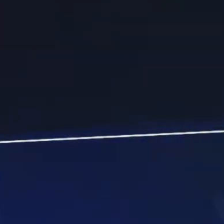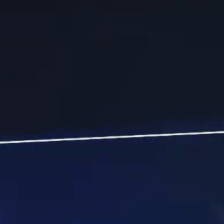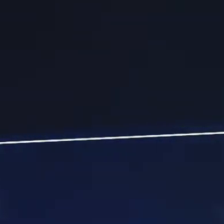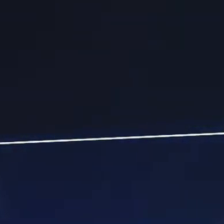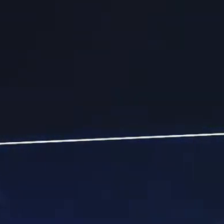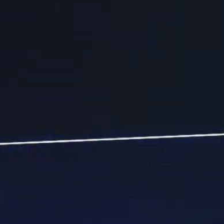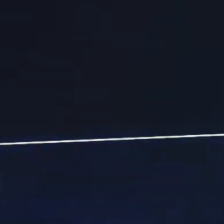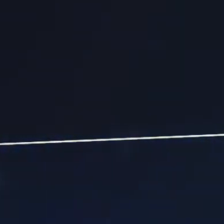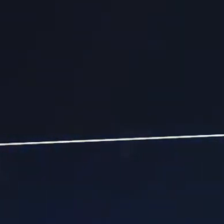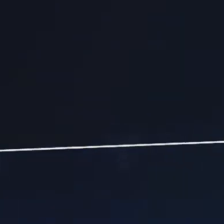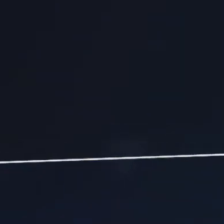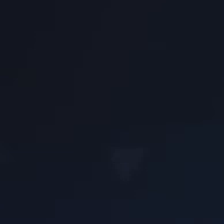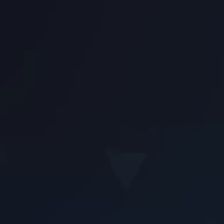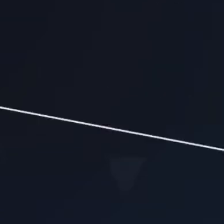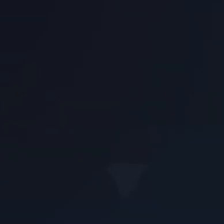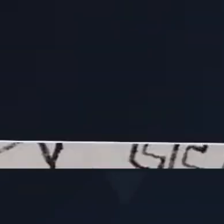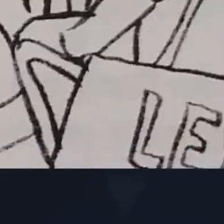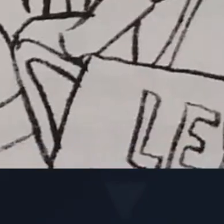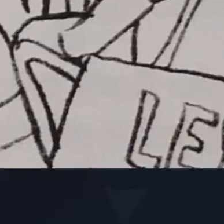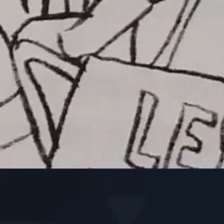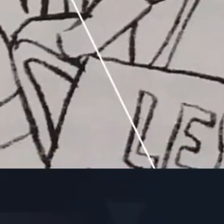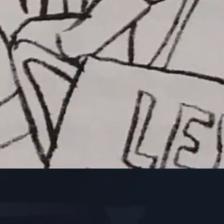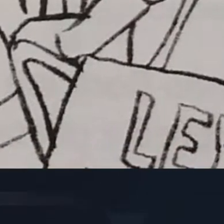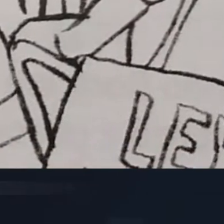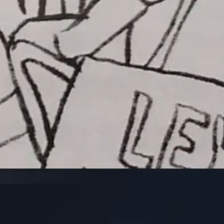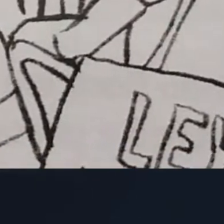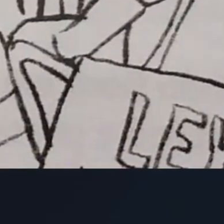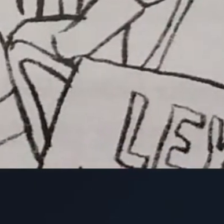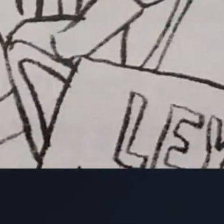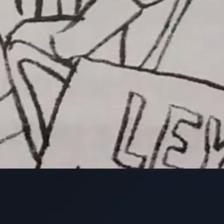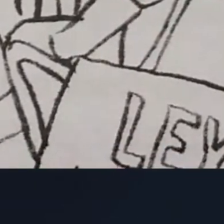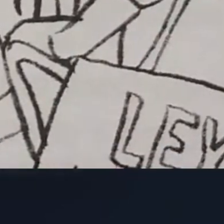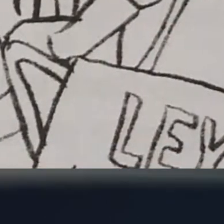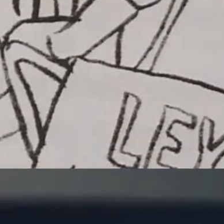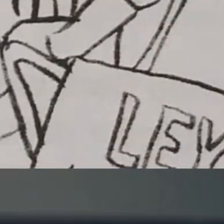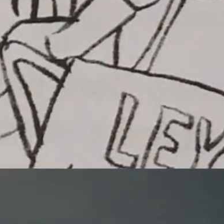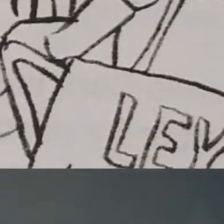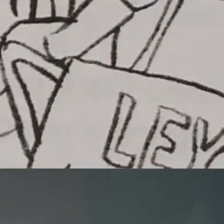con perspectiva género-sensitiva que se desarrolló en dicha facultad.